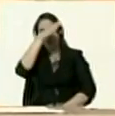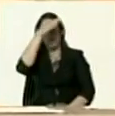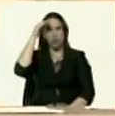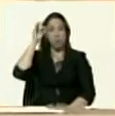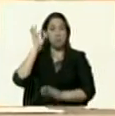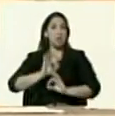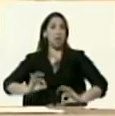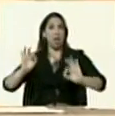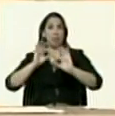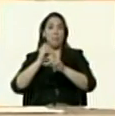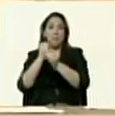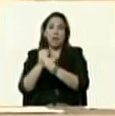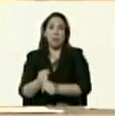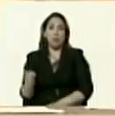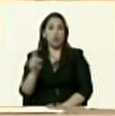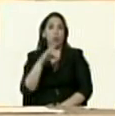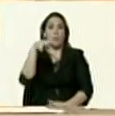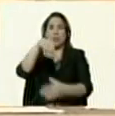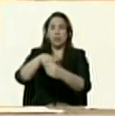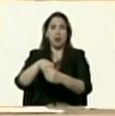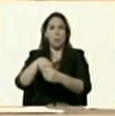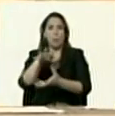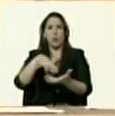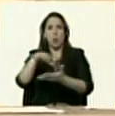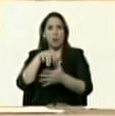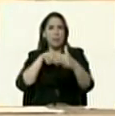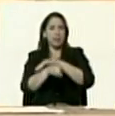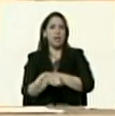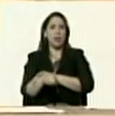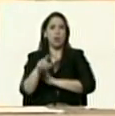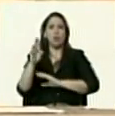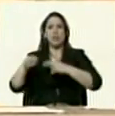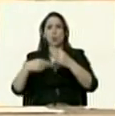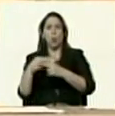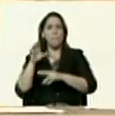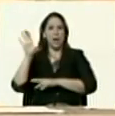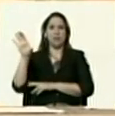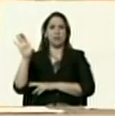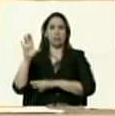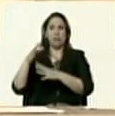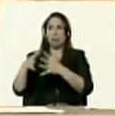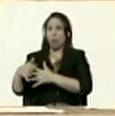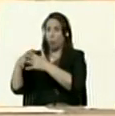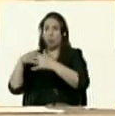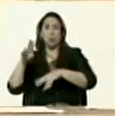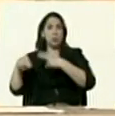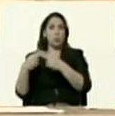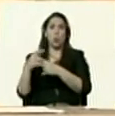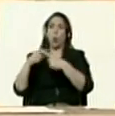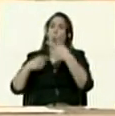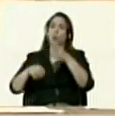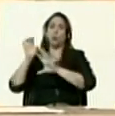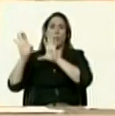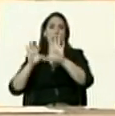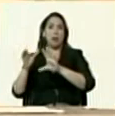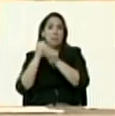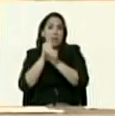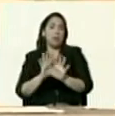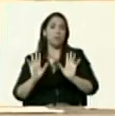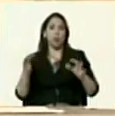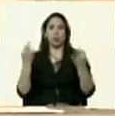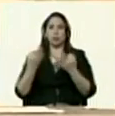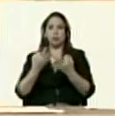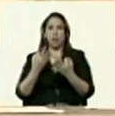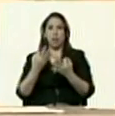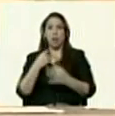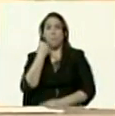Esperemos. Nosotros no nos metemos en los asuntos internos de ningún país, ni de Estados Unidos, ni ningún país. Esperemos. Lo que sí es cierto es que por la